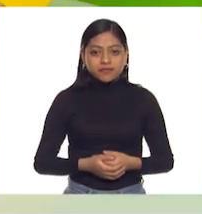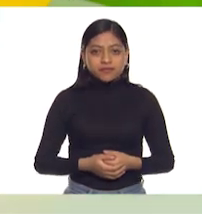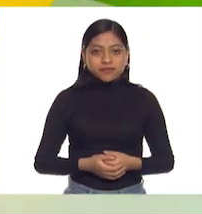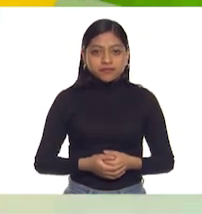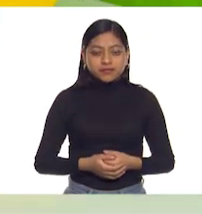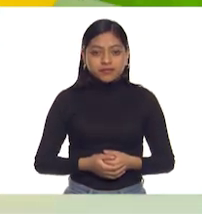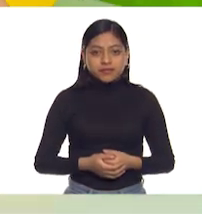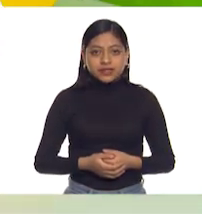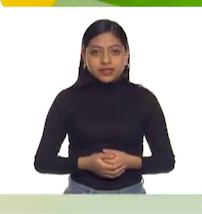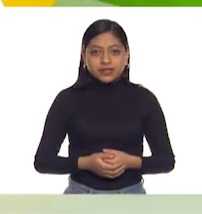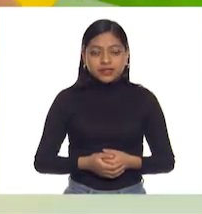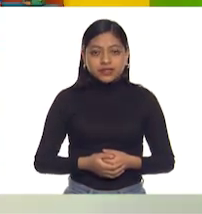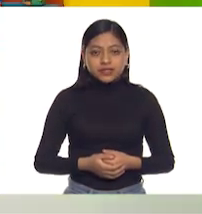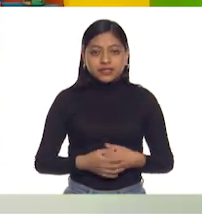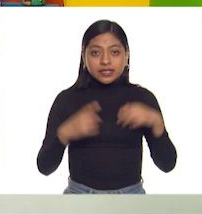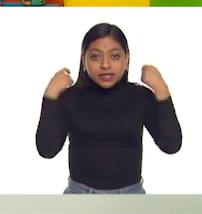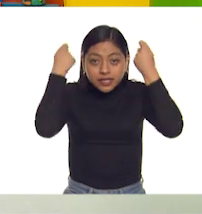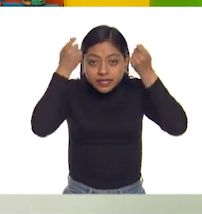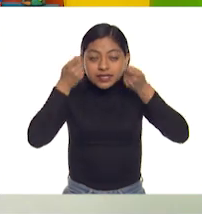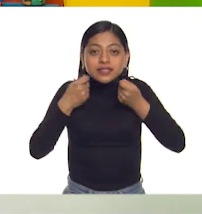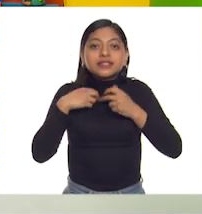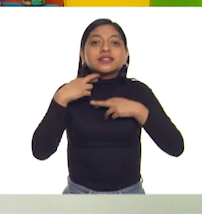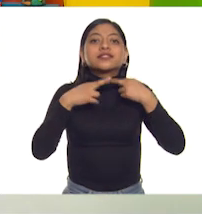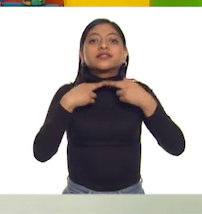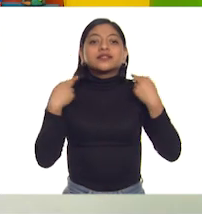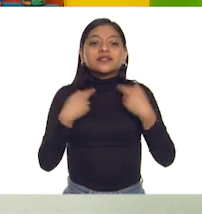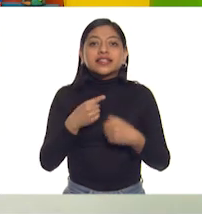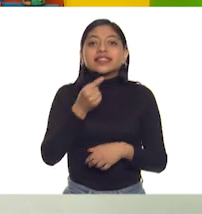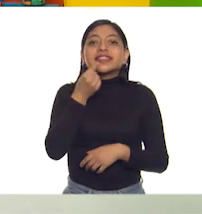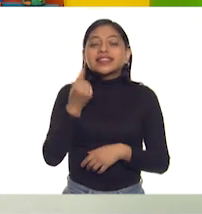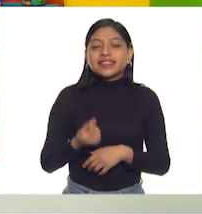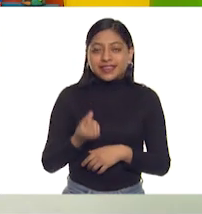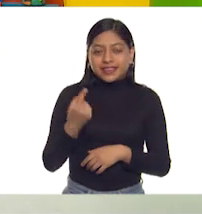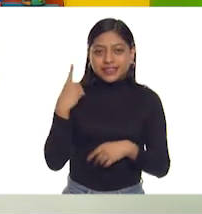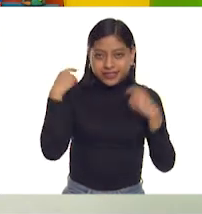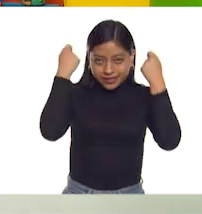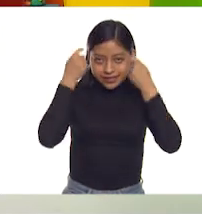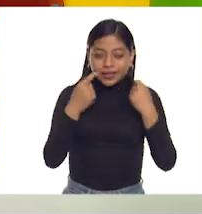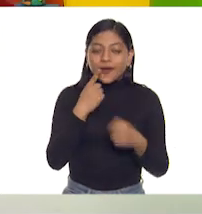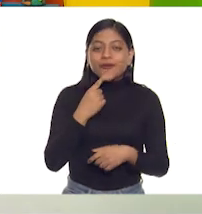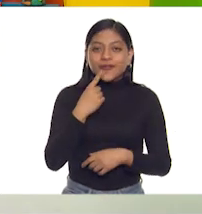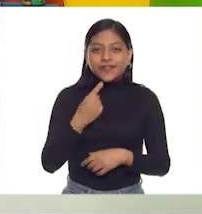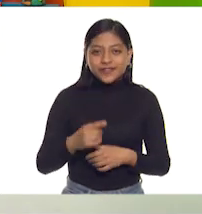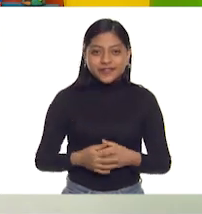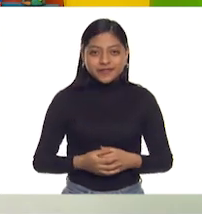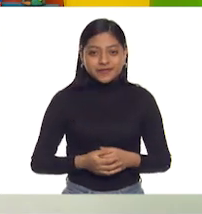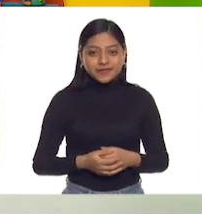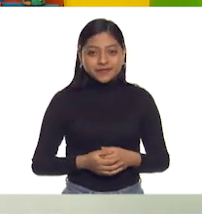La capa de Caperucita Roja. ¡Caperucita Roja!